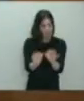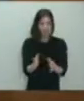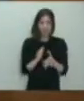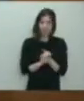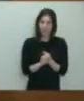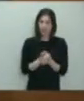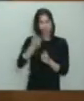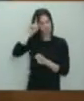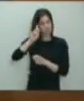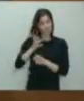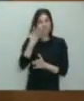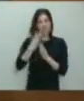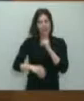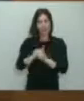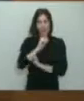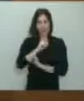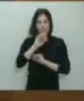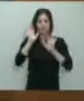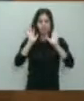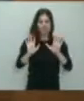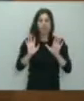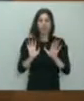lo que estamos haciendo. Pero, en todo caso,